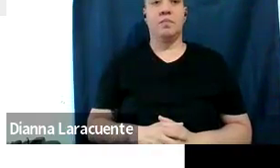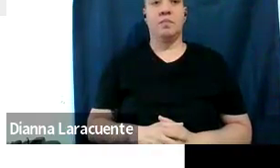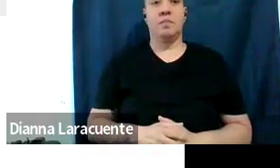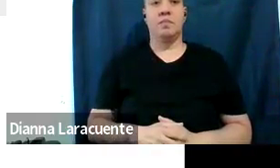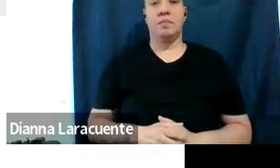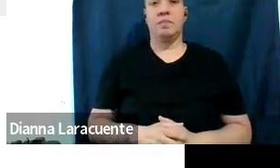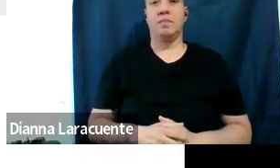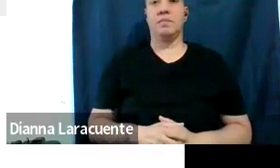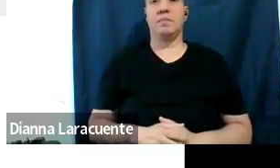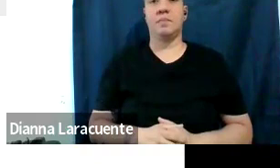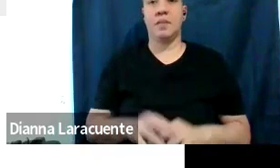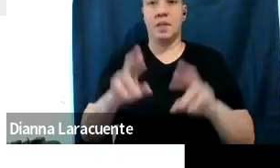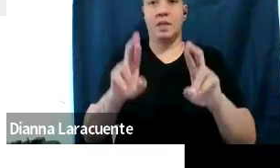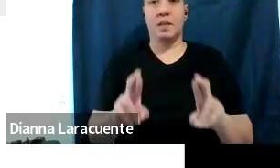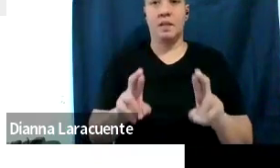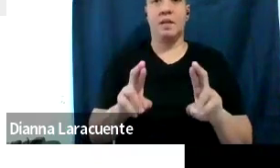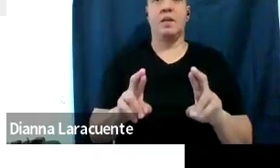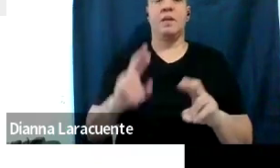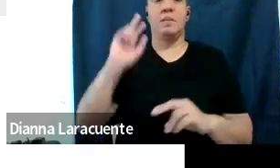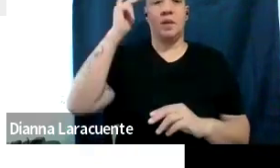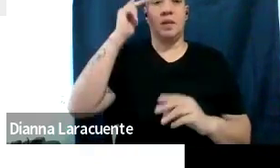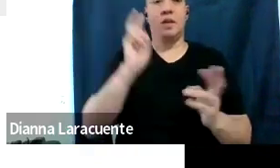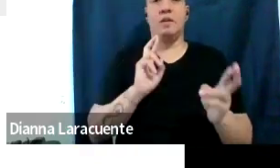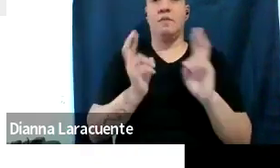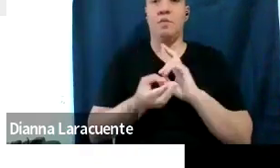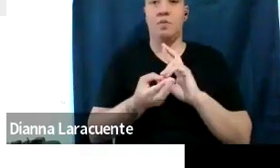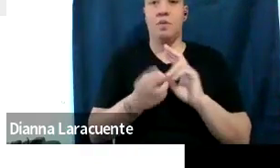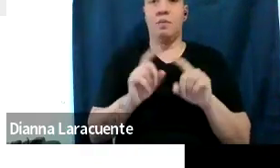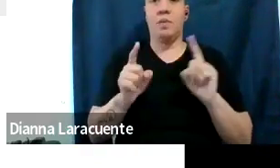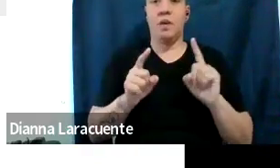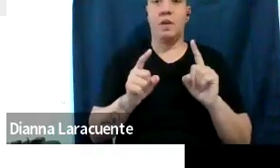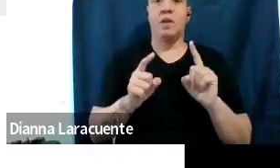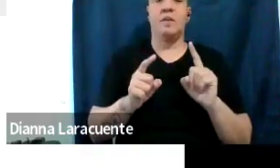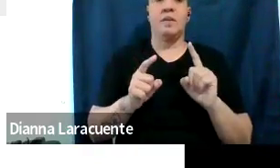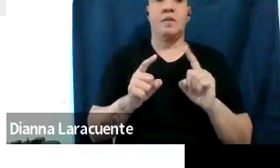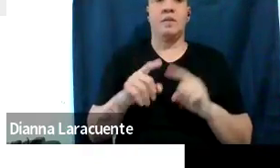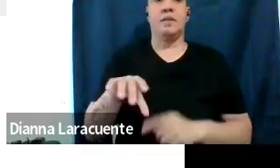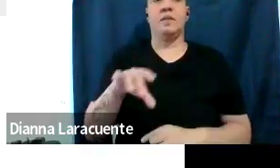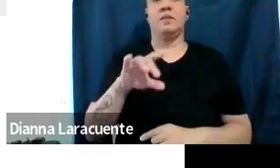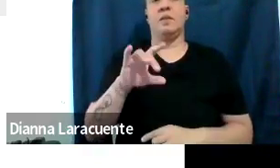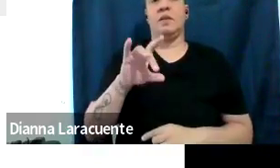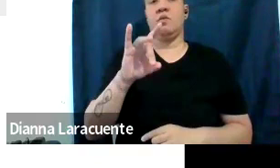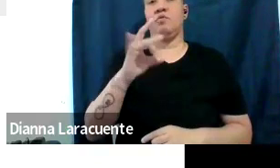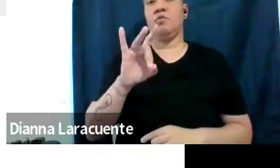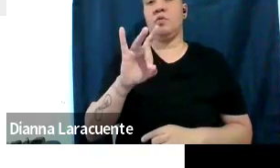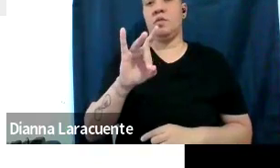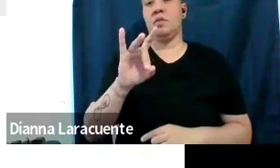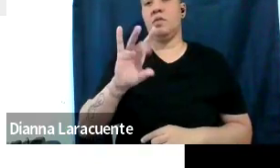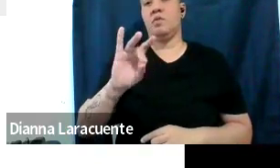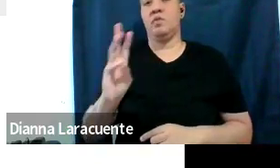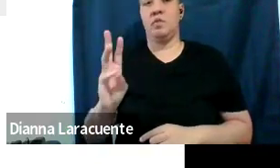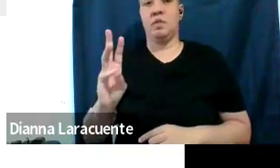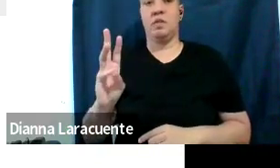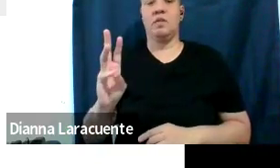inscribe en el Partido Reformista, pero ya en el 1886 lo